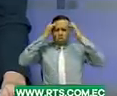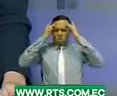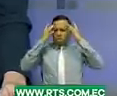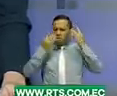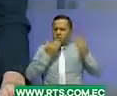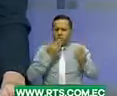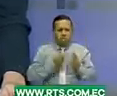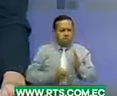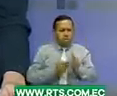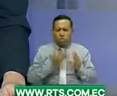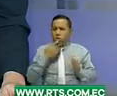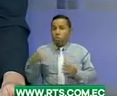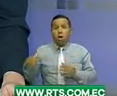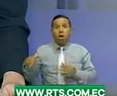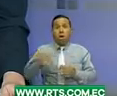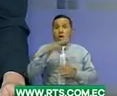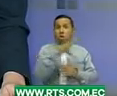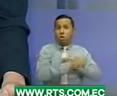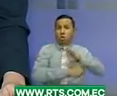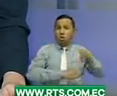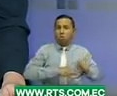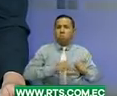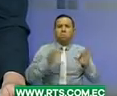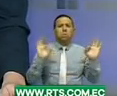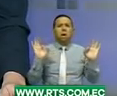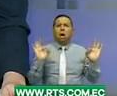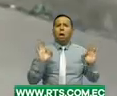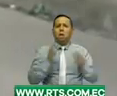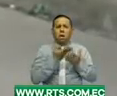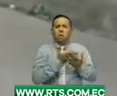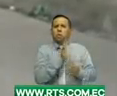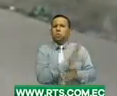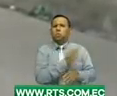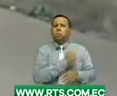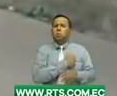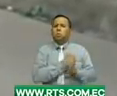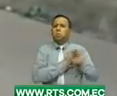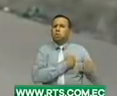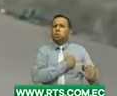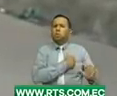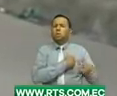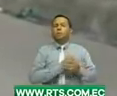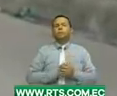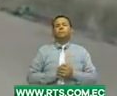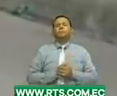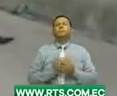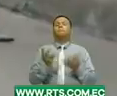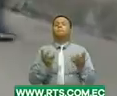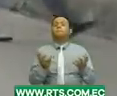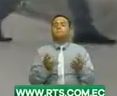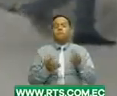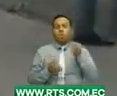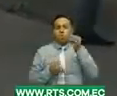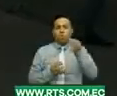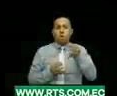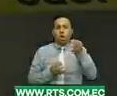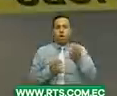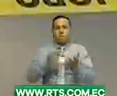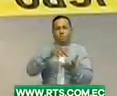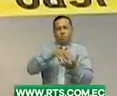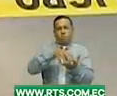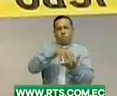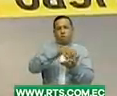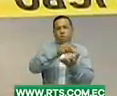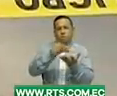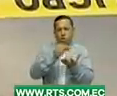de valor. La policía ya investiga el caso. El hecho se registró en el cantón Durán, provincia del Guayas. La